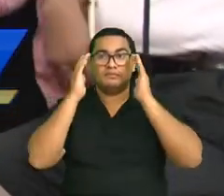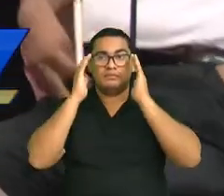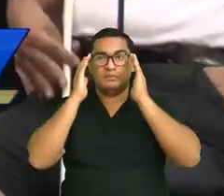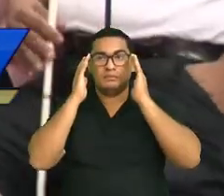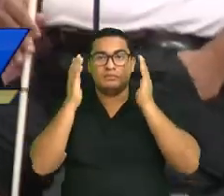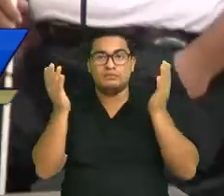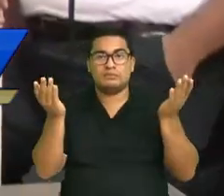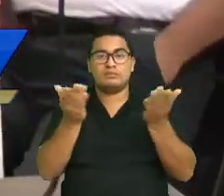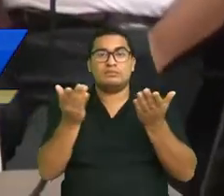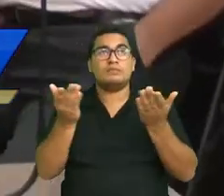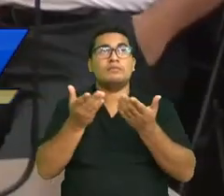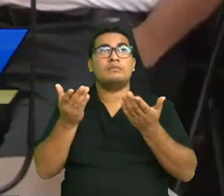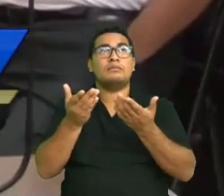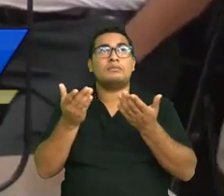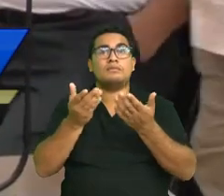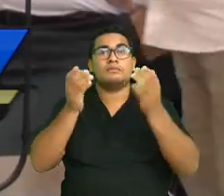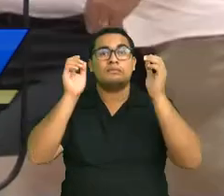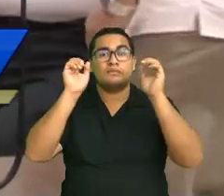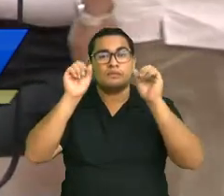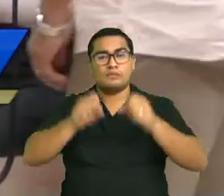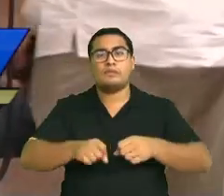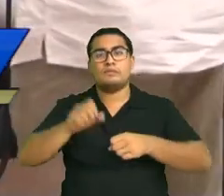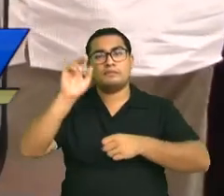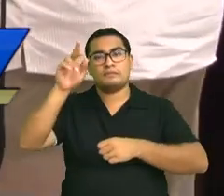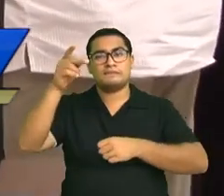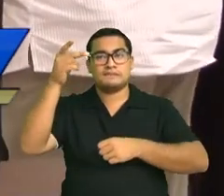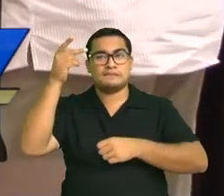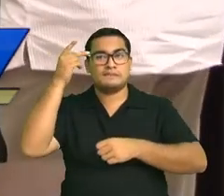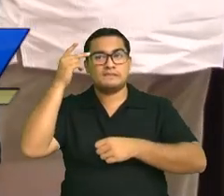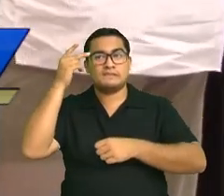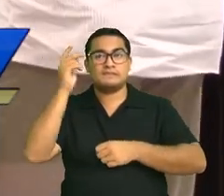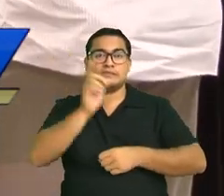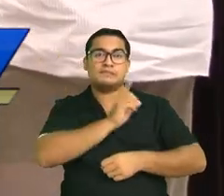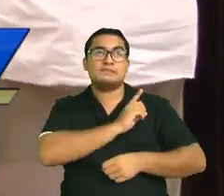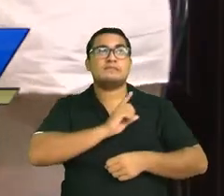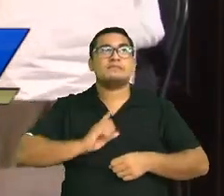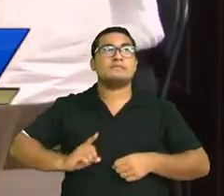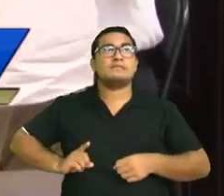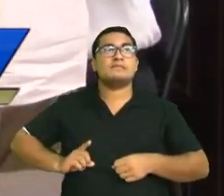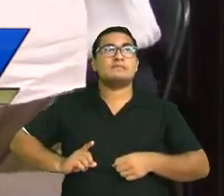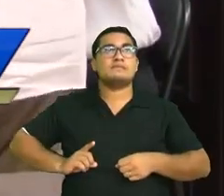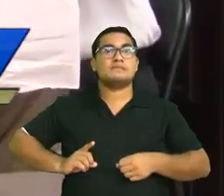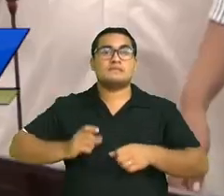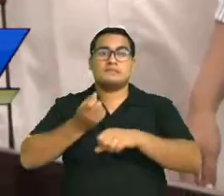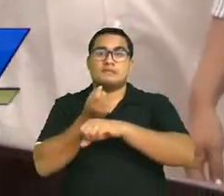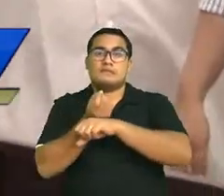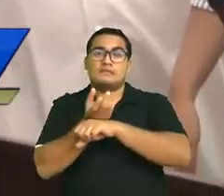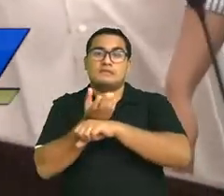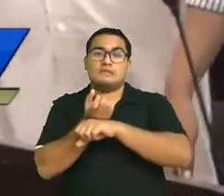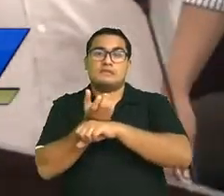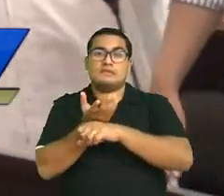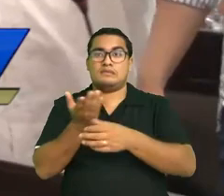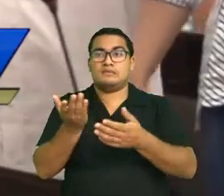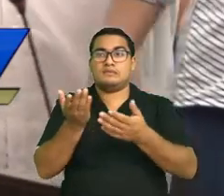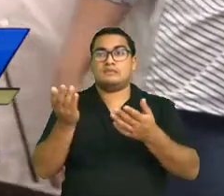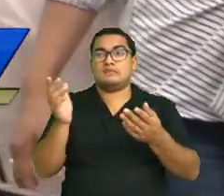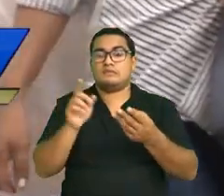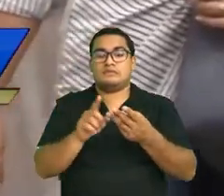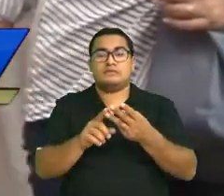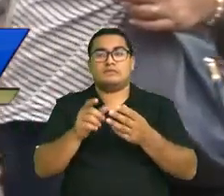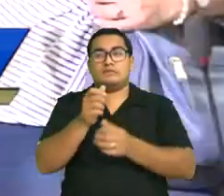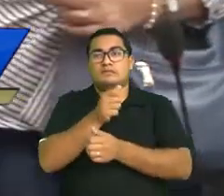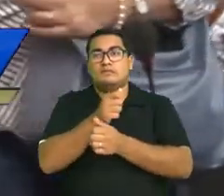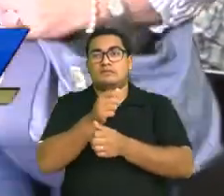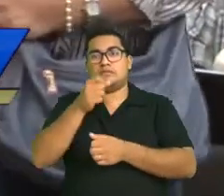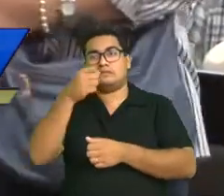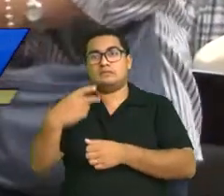ejerciendo, ¿verdad?, el poder político, claro, como sí, diputados, como alcaldes o alcaldesas, como